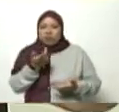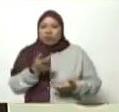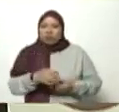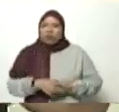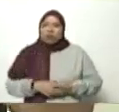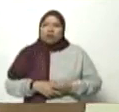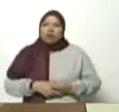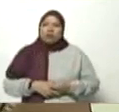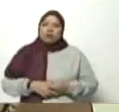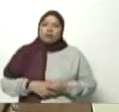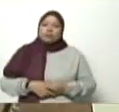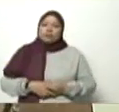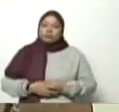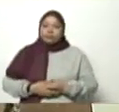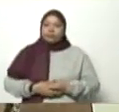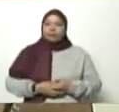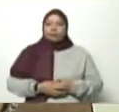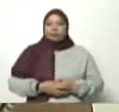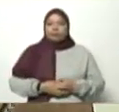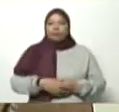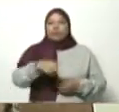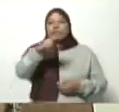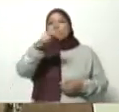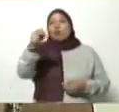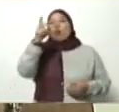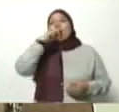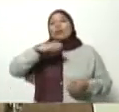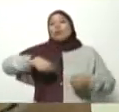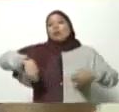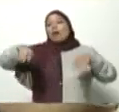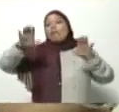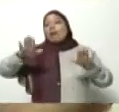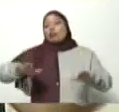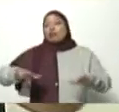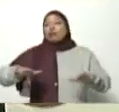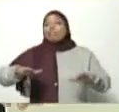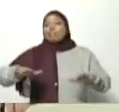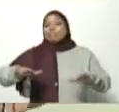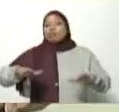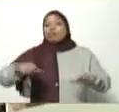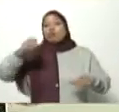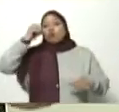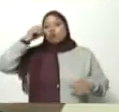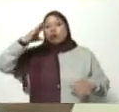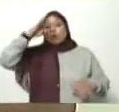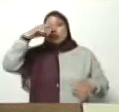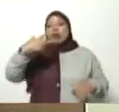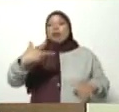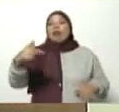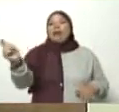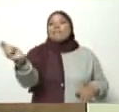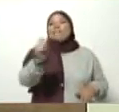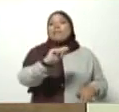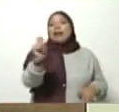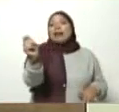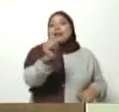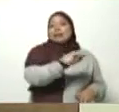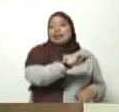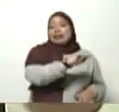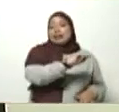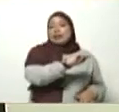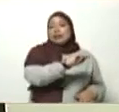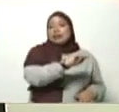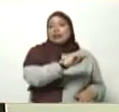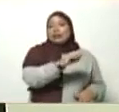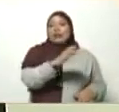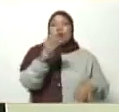del lado suyo, 200 años de abandono. El presidente Petro lo que tiene apenas es 3 meses. No le